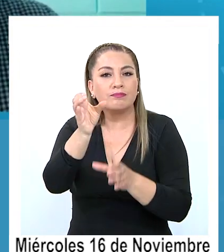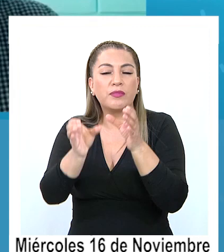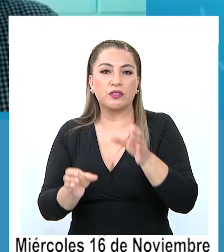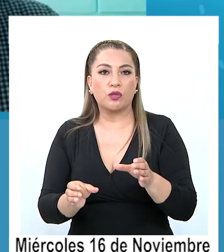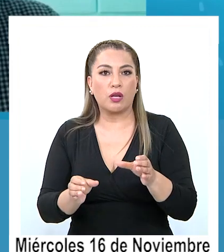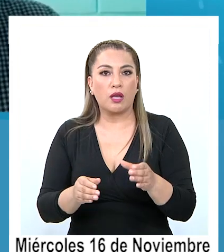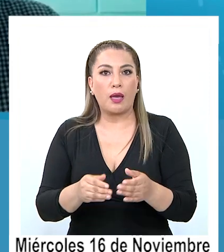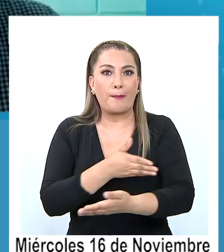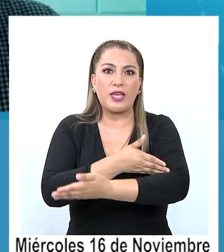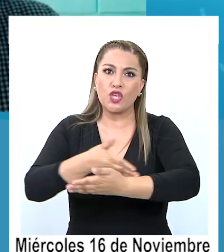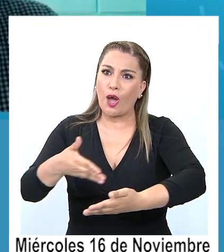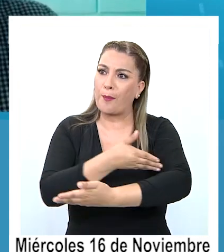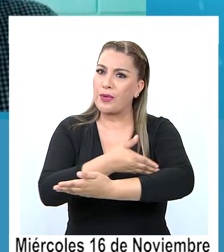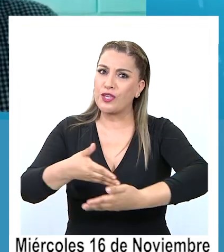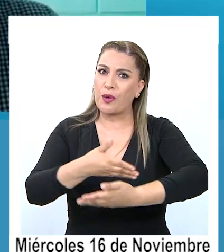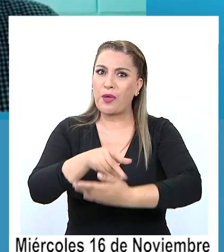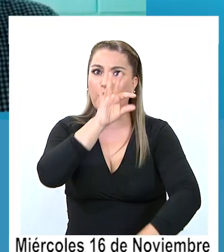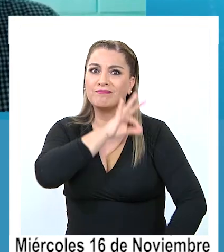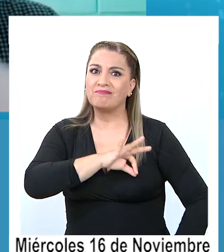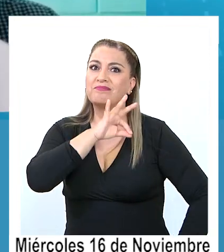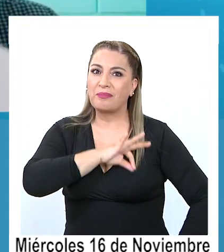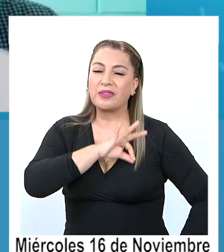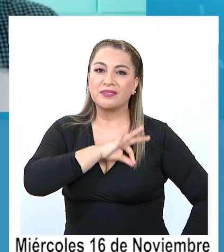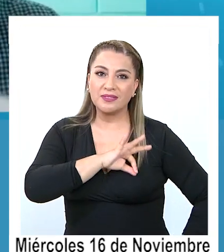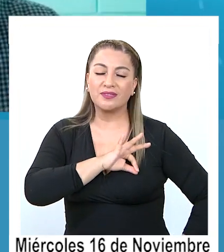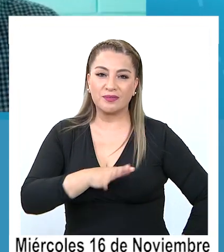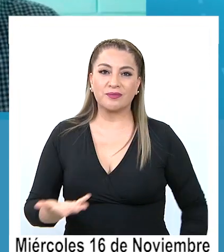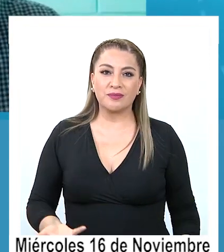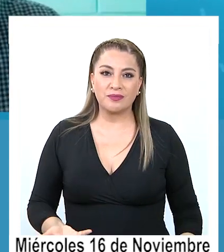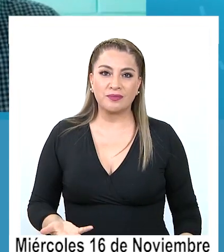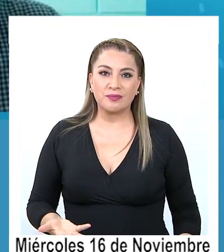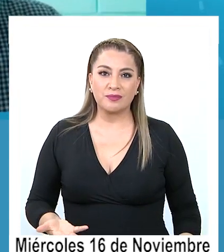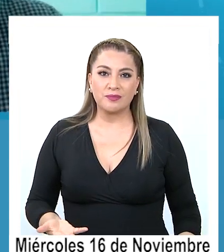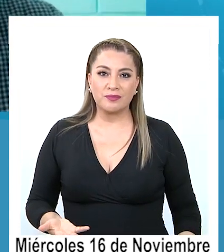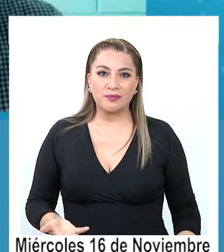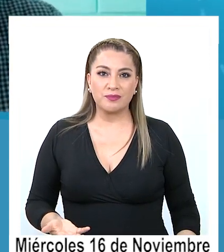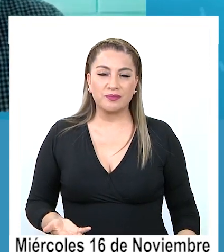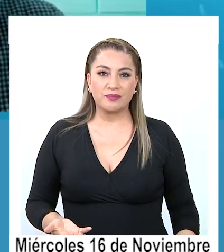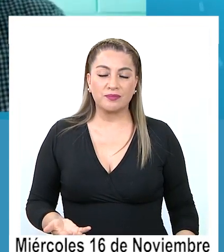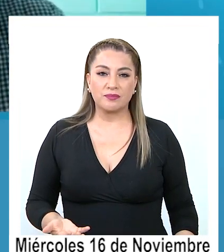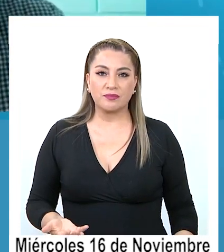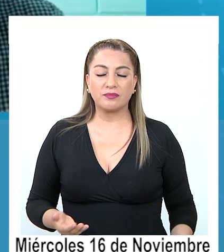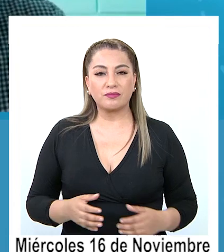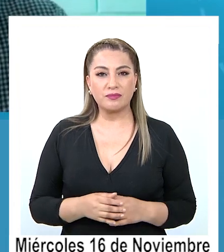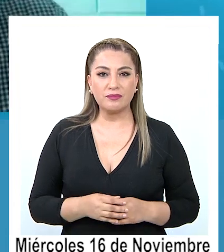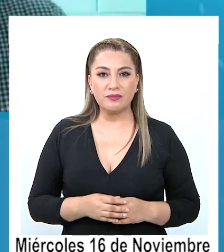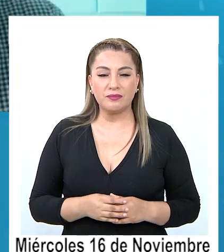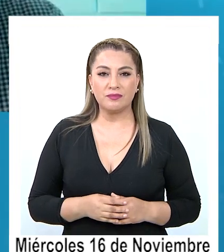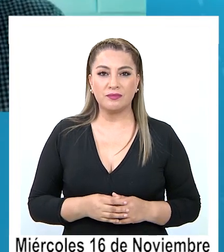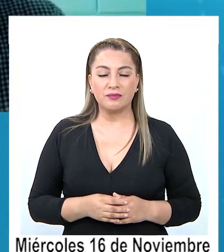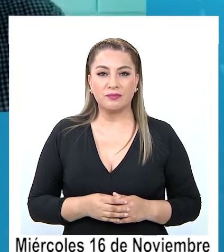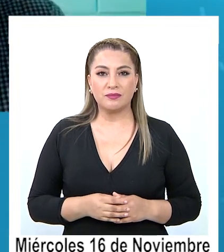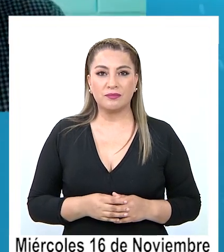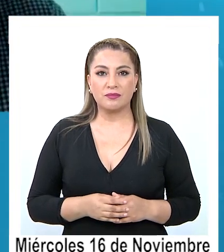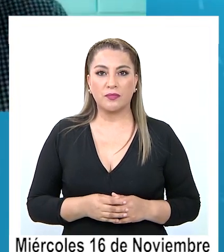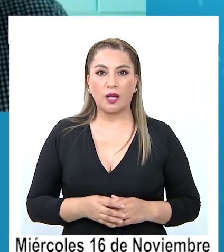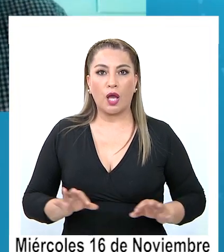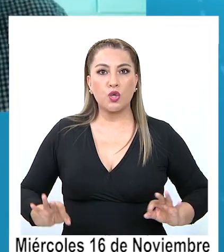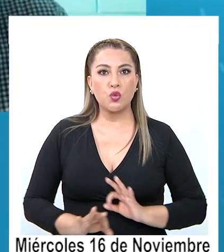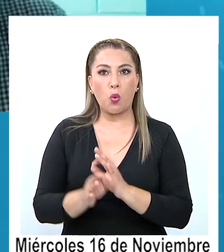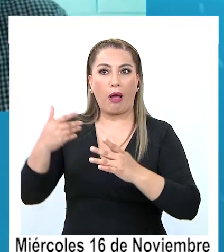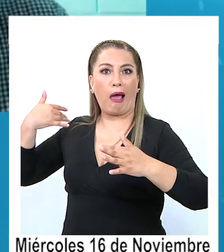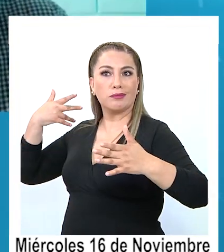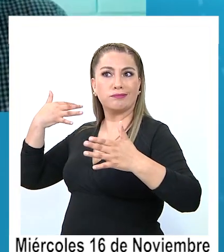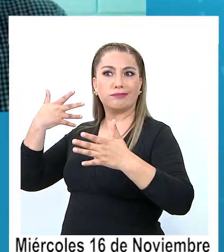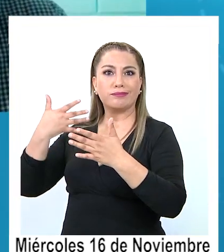deudas millonarias, magistrados, ¿cierto? Y que eventualmente, digamos, no han pagado